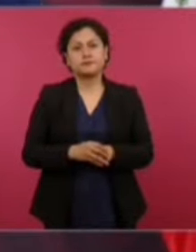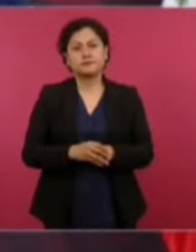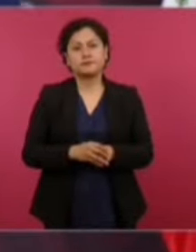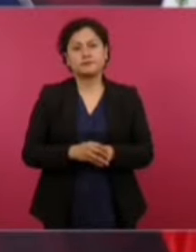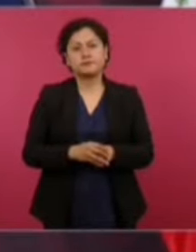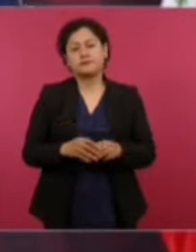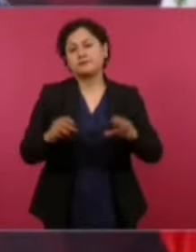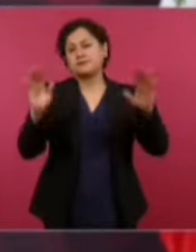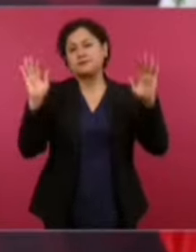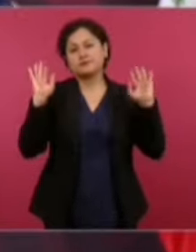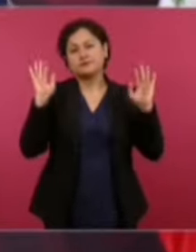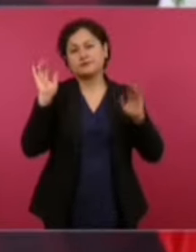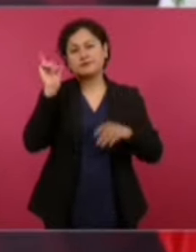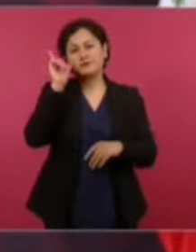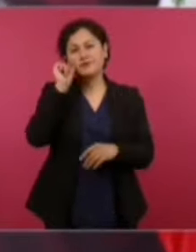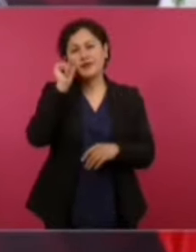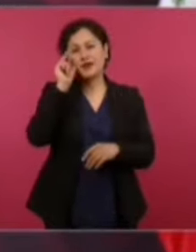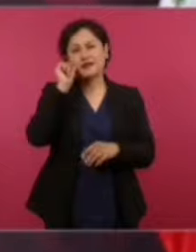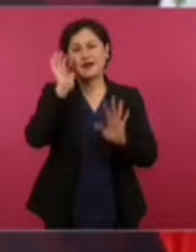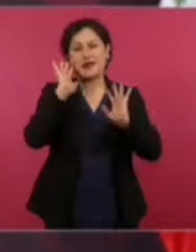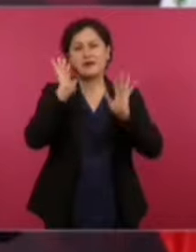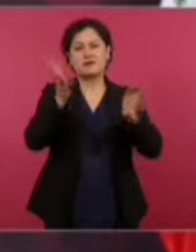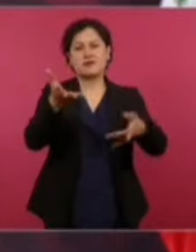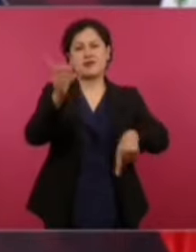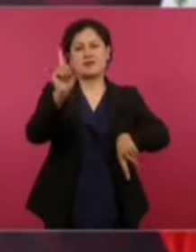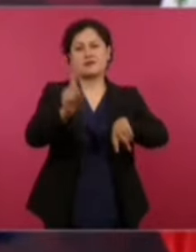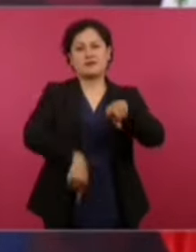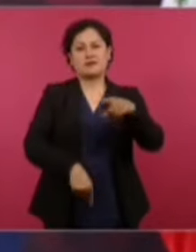Además, ya mañana quitamos esta